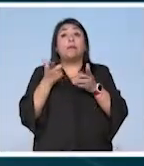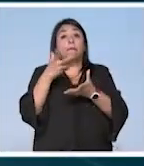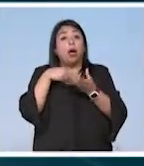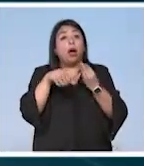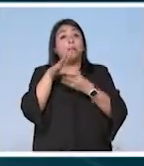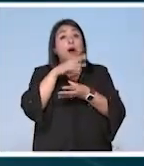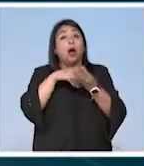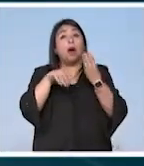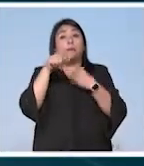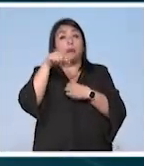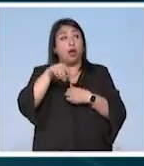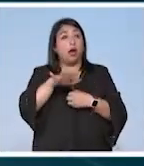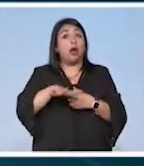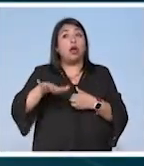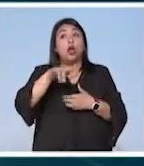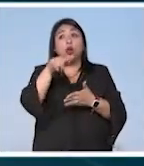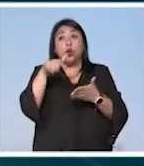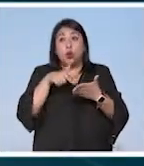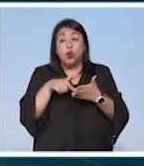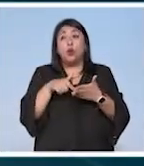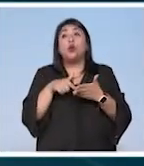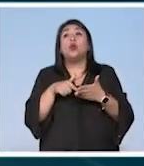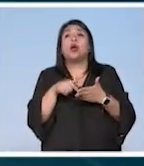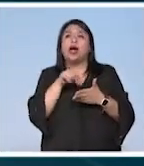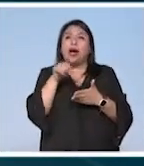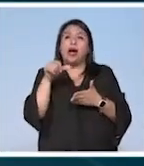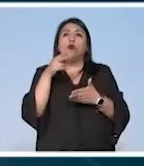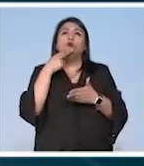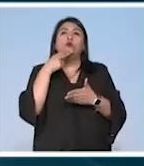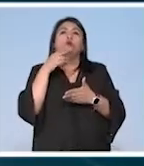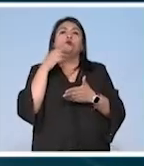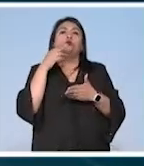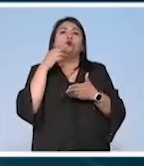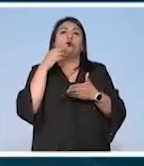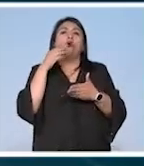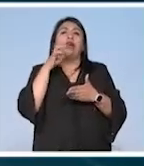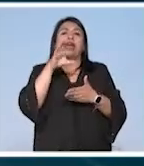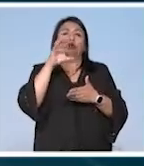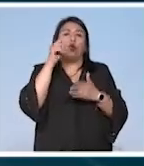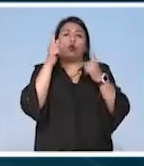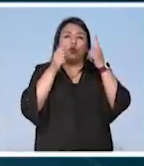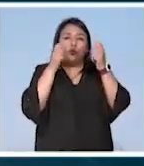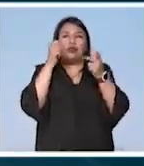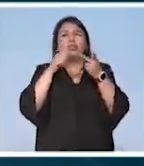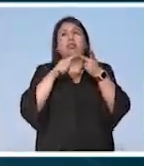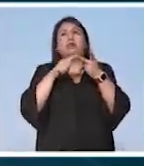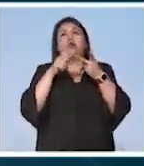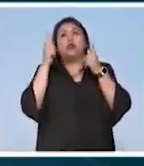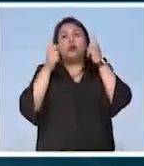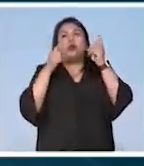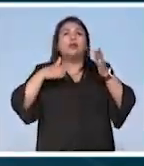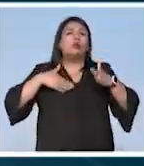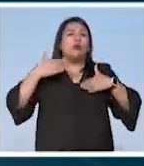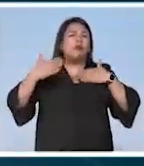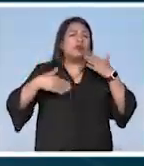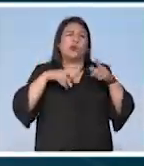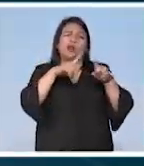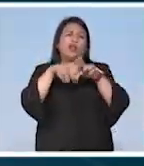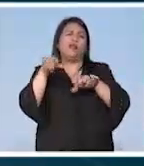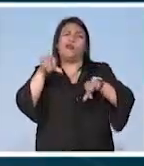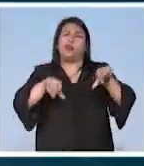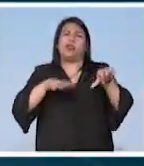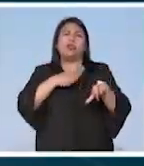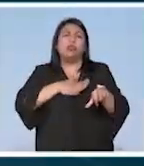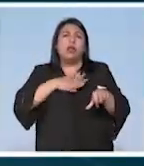que se genera en esta zona a partir del ecoturismo, el turismo de aventura, ¿no?, y todas las actividades recreativas que se pueden hacer en la zona